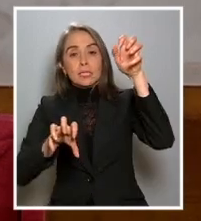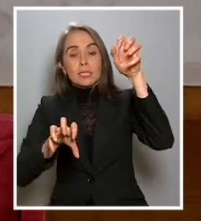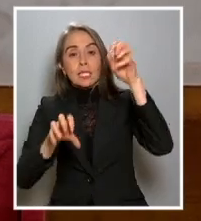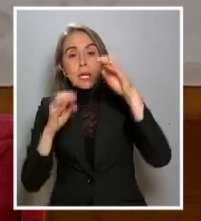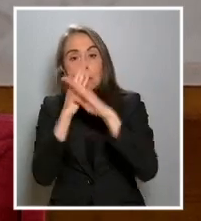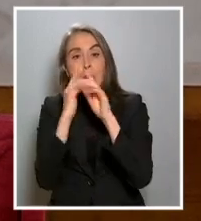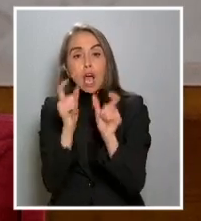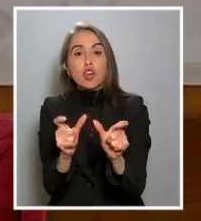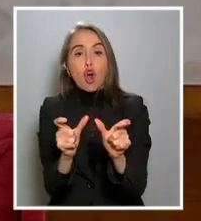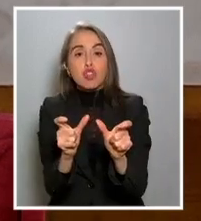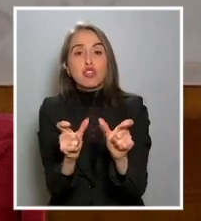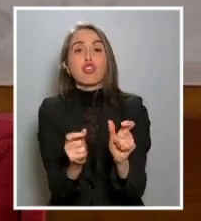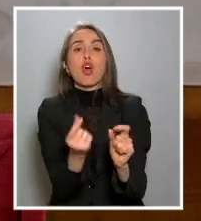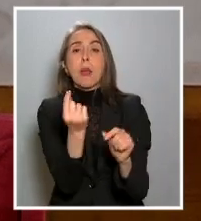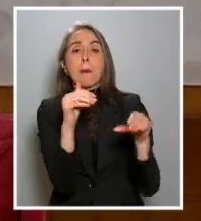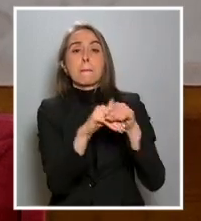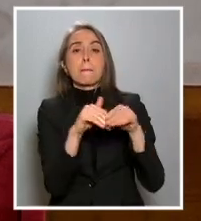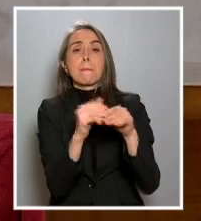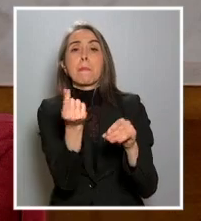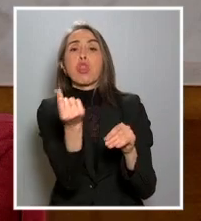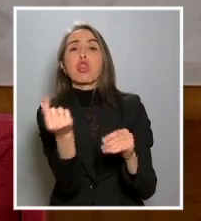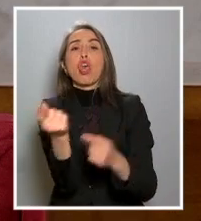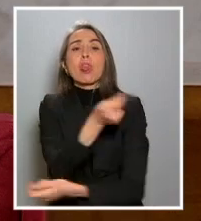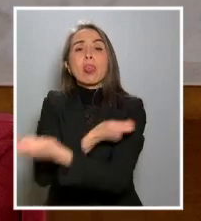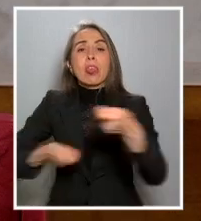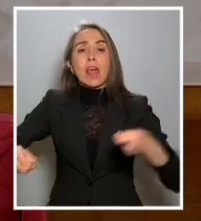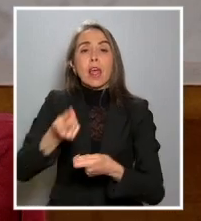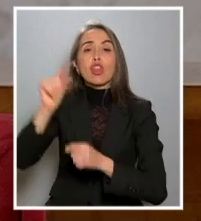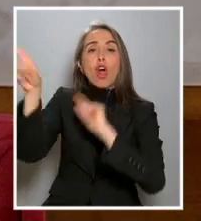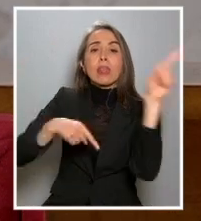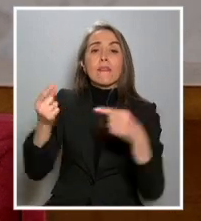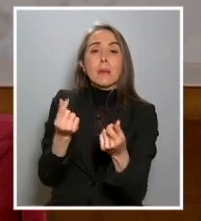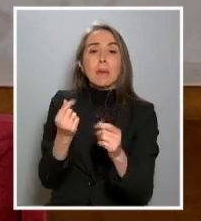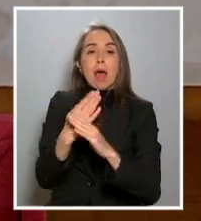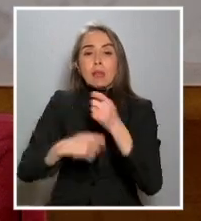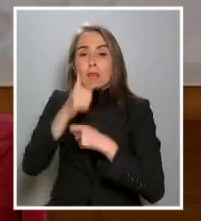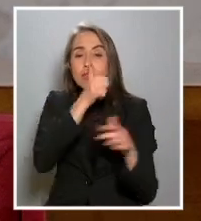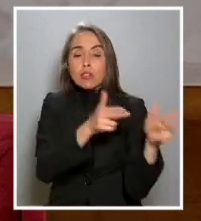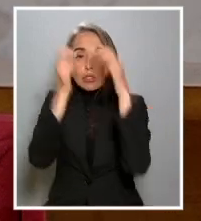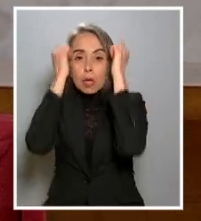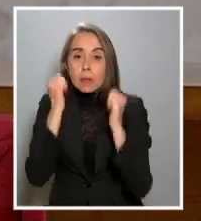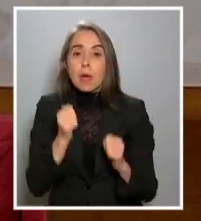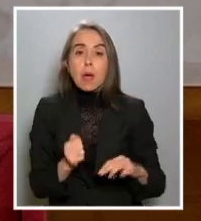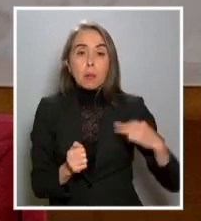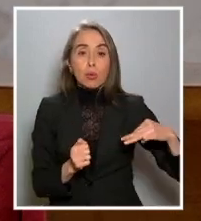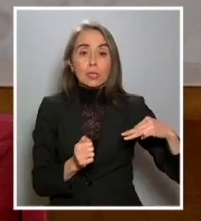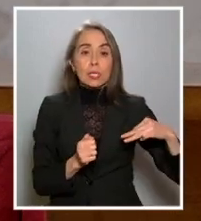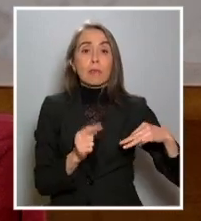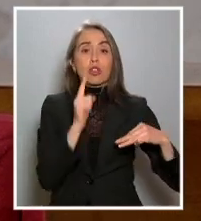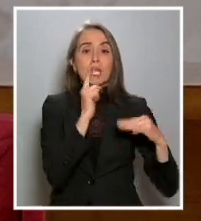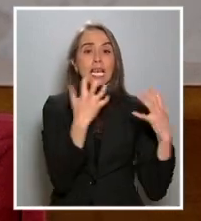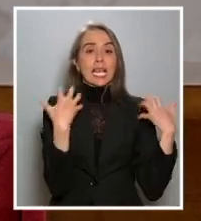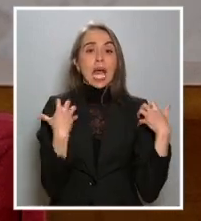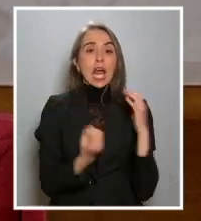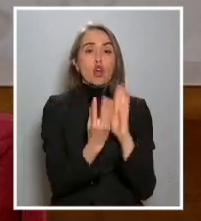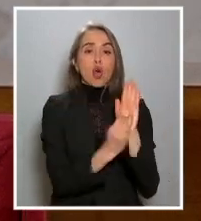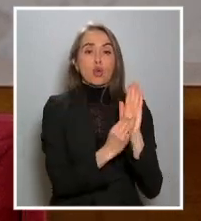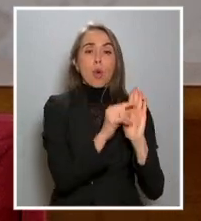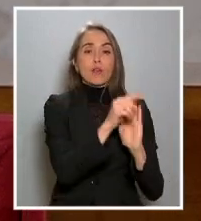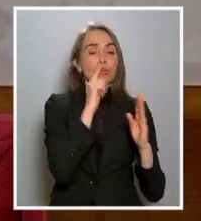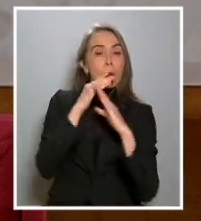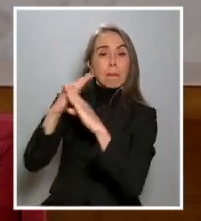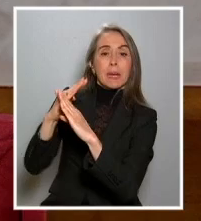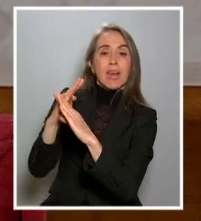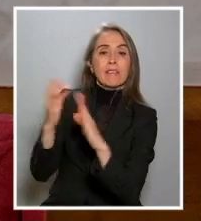para seguir la ruta del dinero del crimen organizado, con funciones preventivas de los municipios, con una nueva defensoría